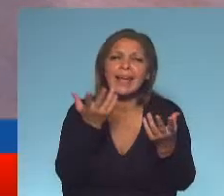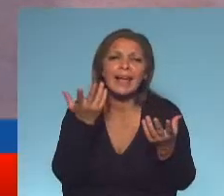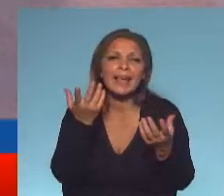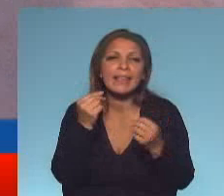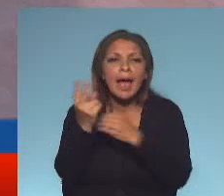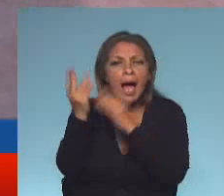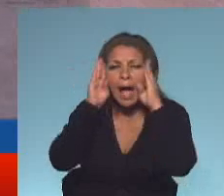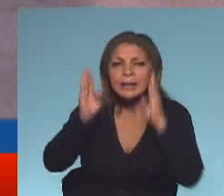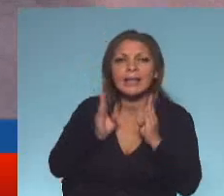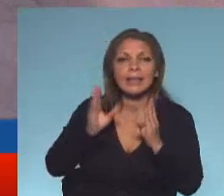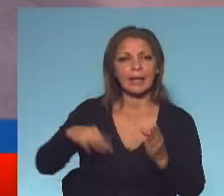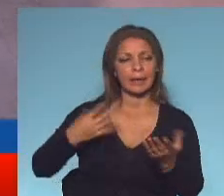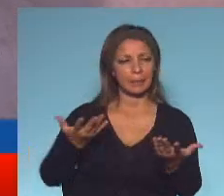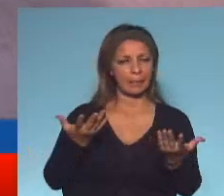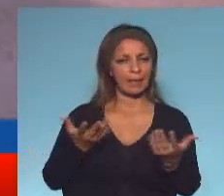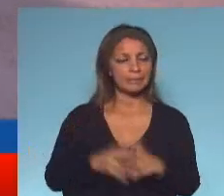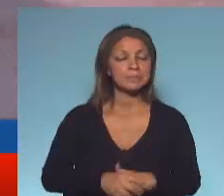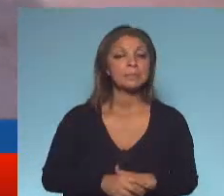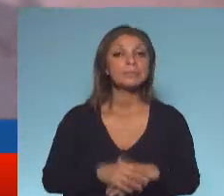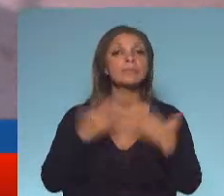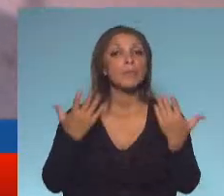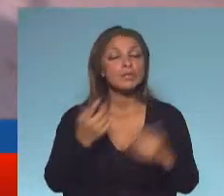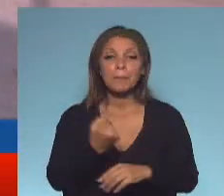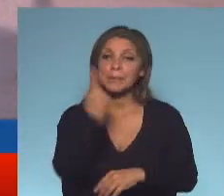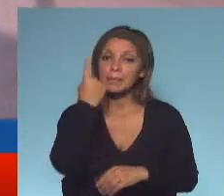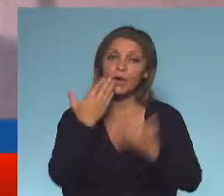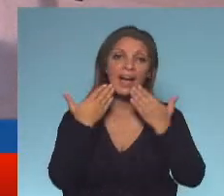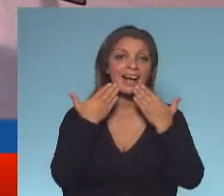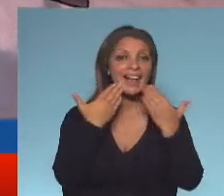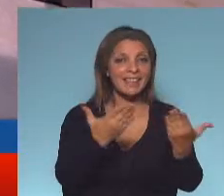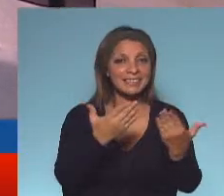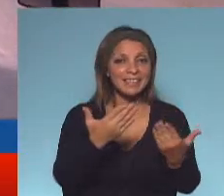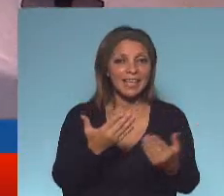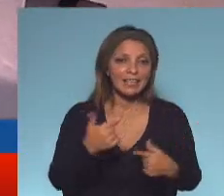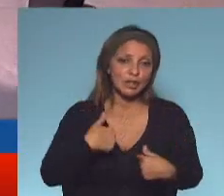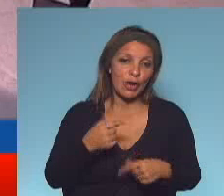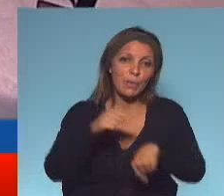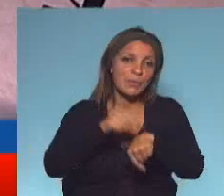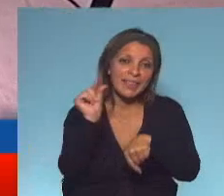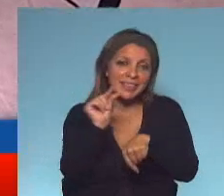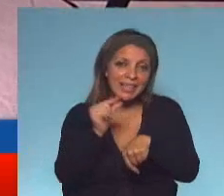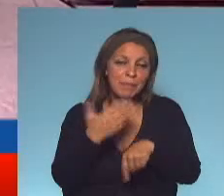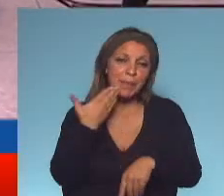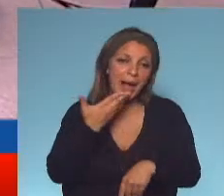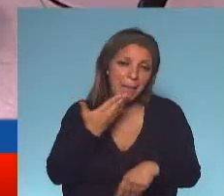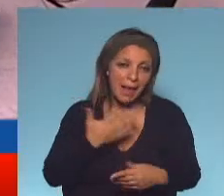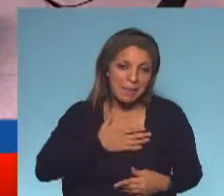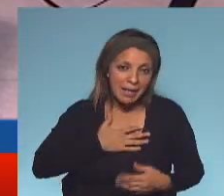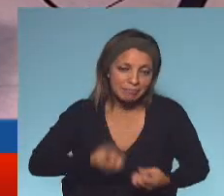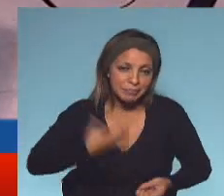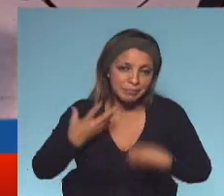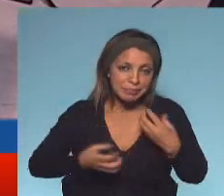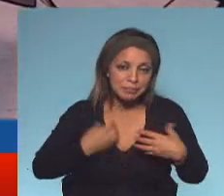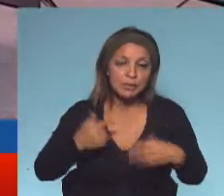de vida. De manera que primero agradecer que me permitan decir unas palabras desde este sentimiento, en